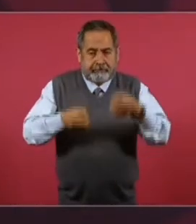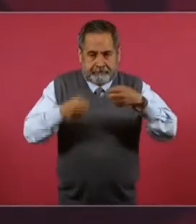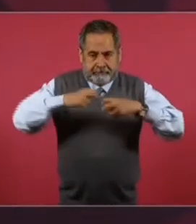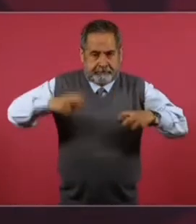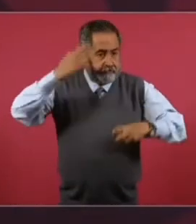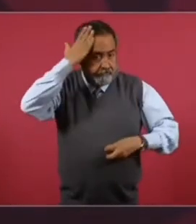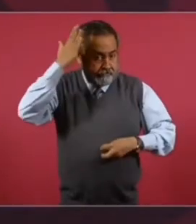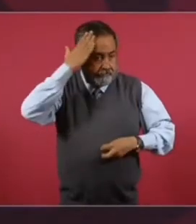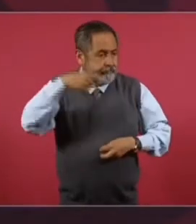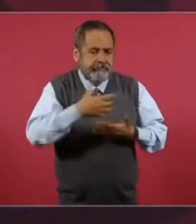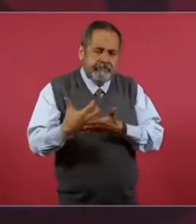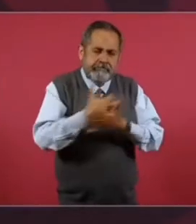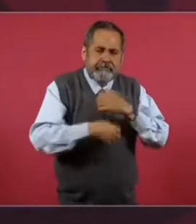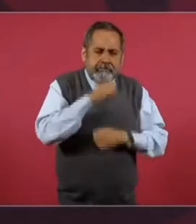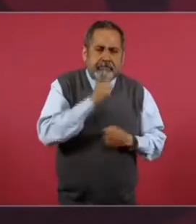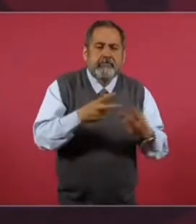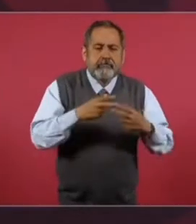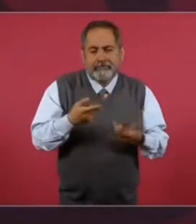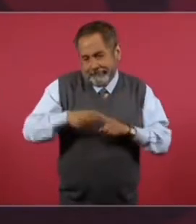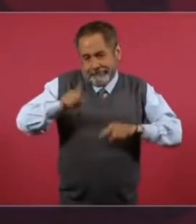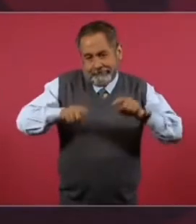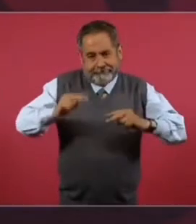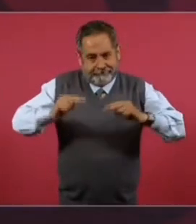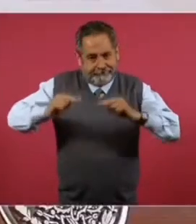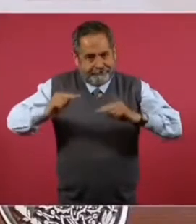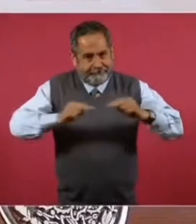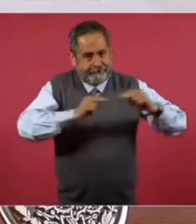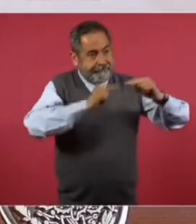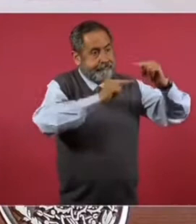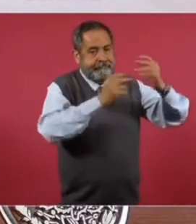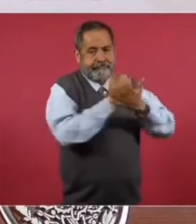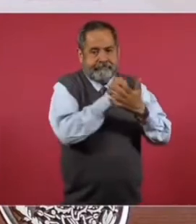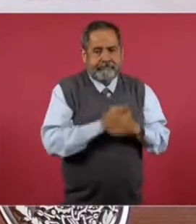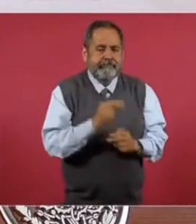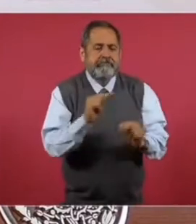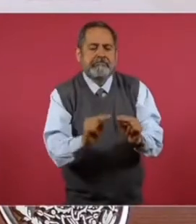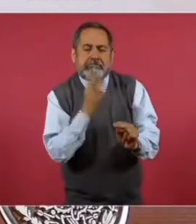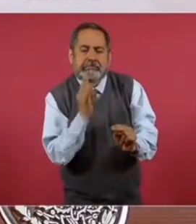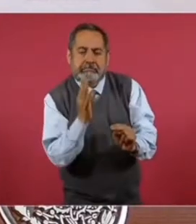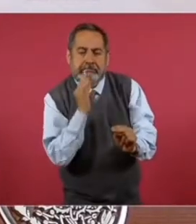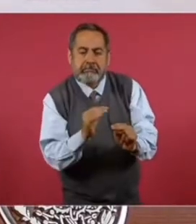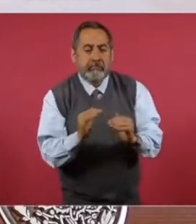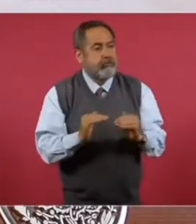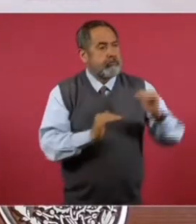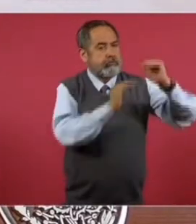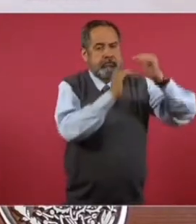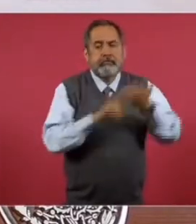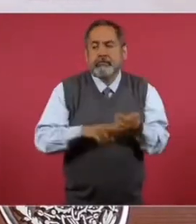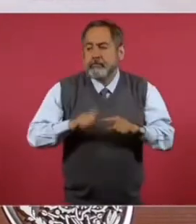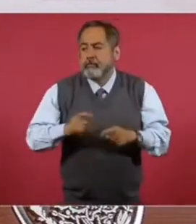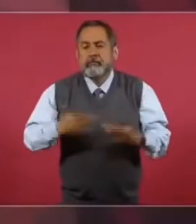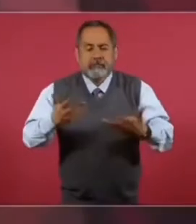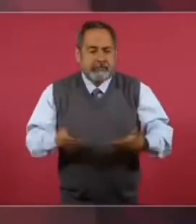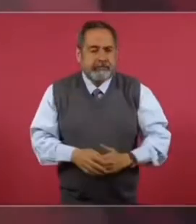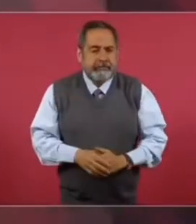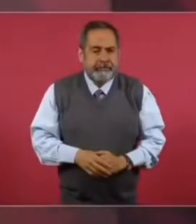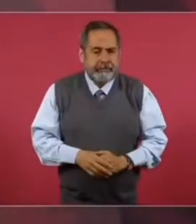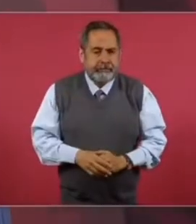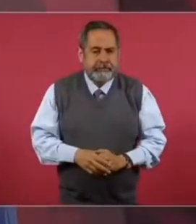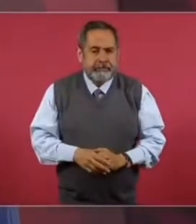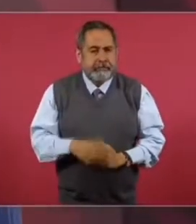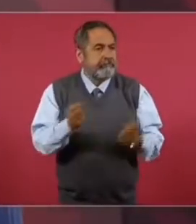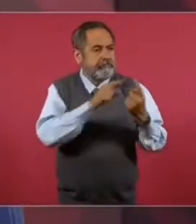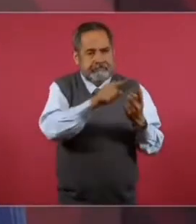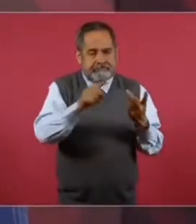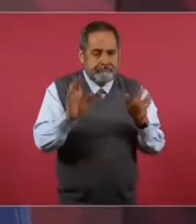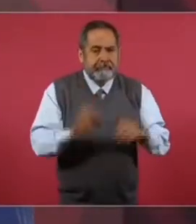magistrado, un ministro, porque hay niveles, ¿no?, nivelitos, dirían, en algunos